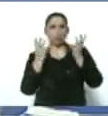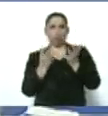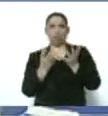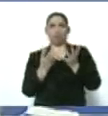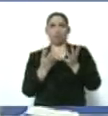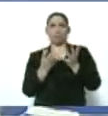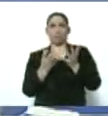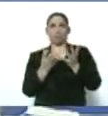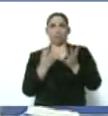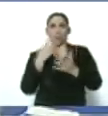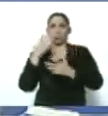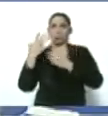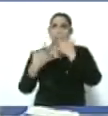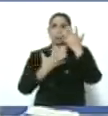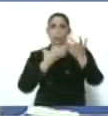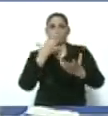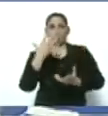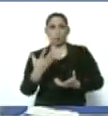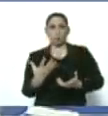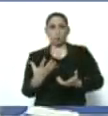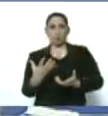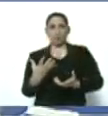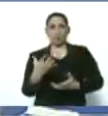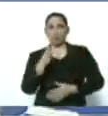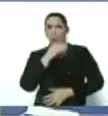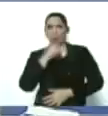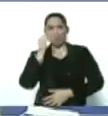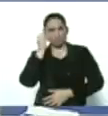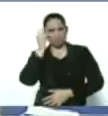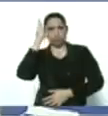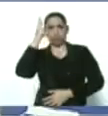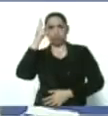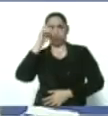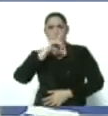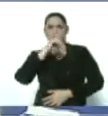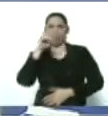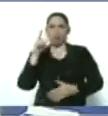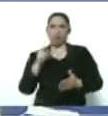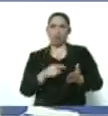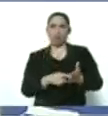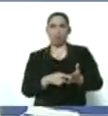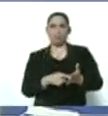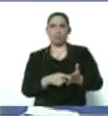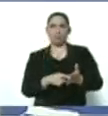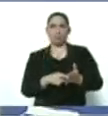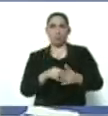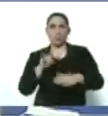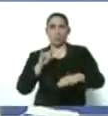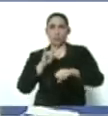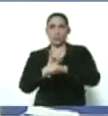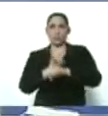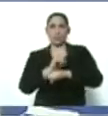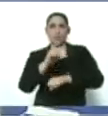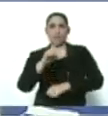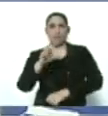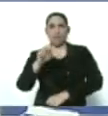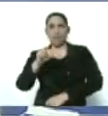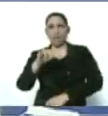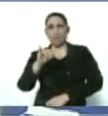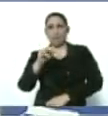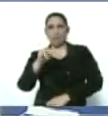Un escándalo y la incapacidad total de el traidor Lenín Moreno y